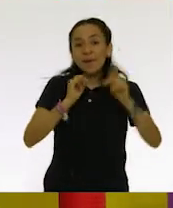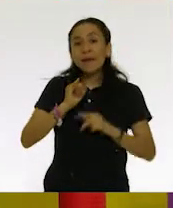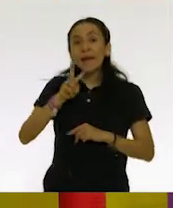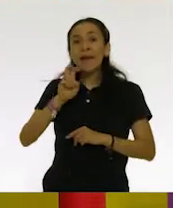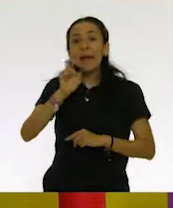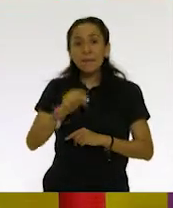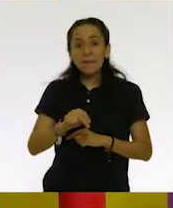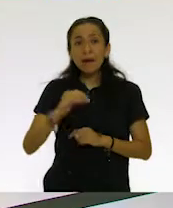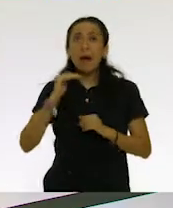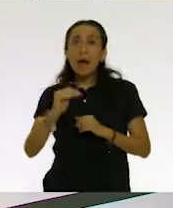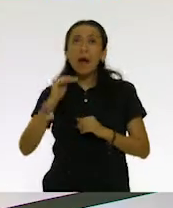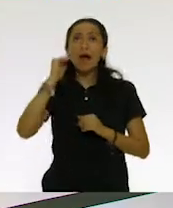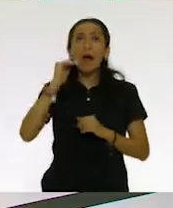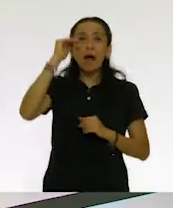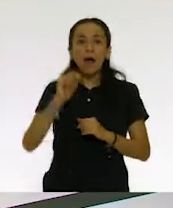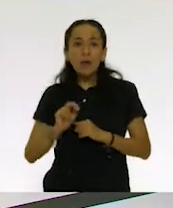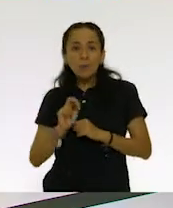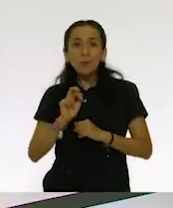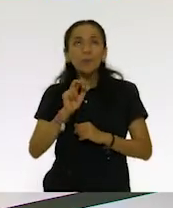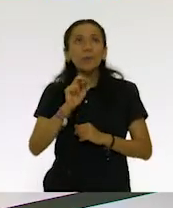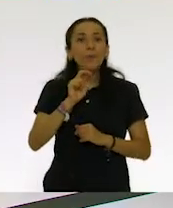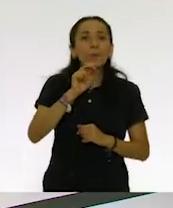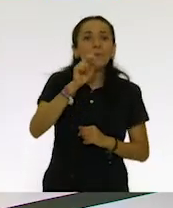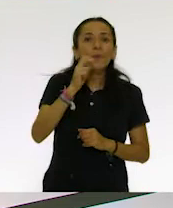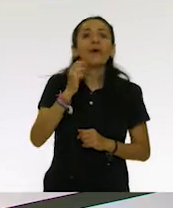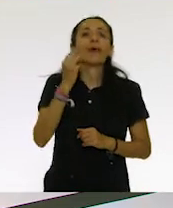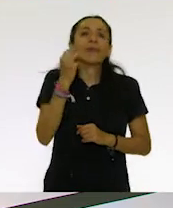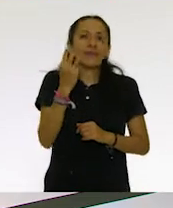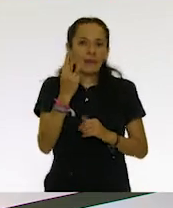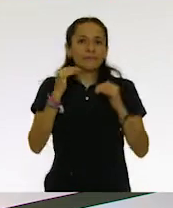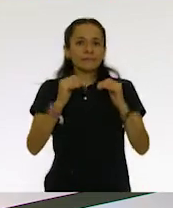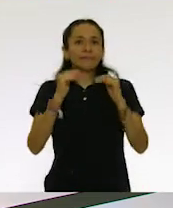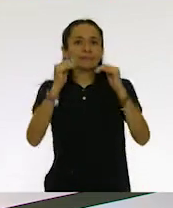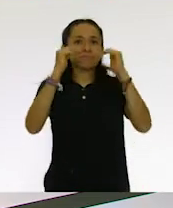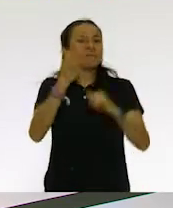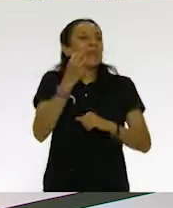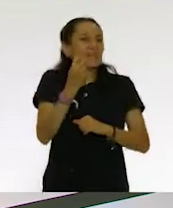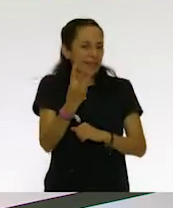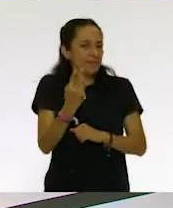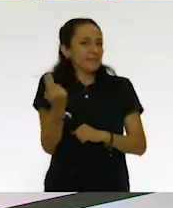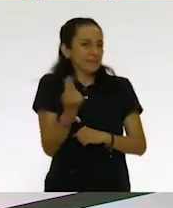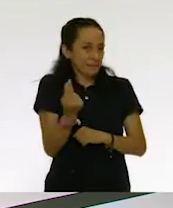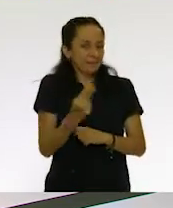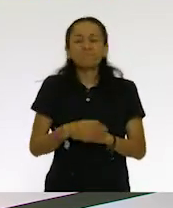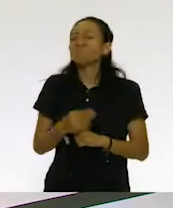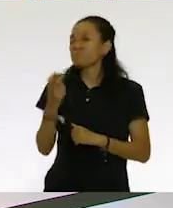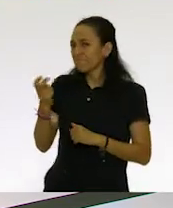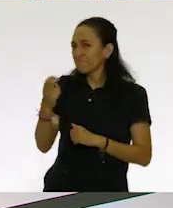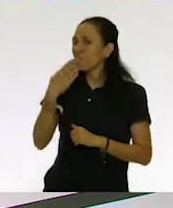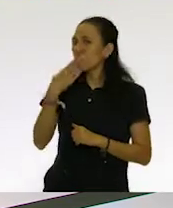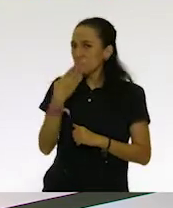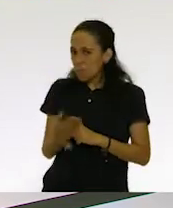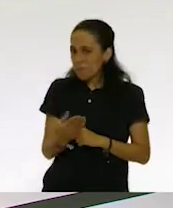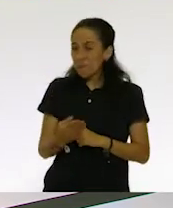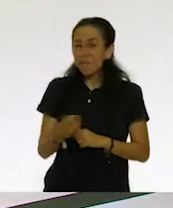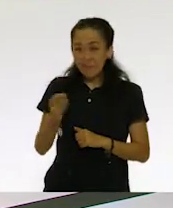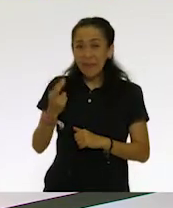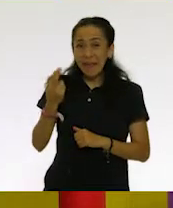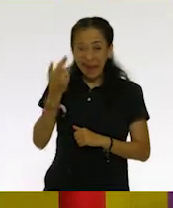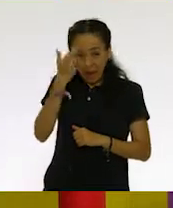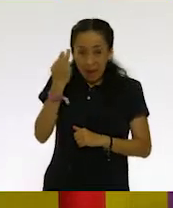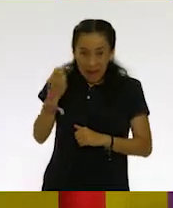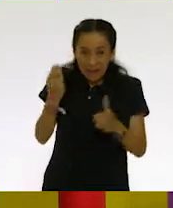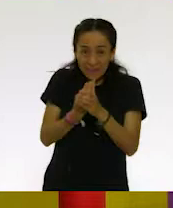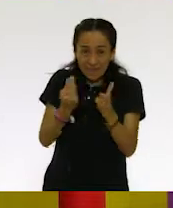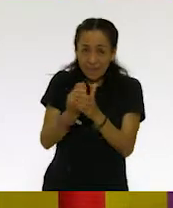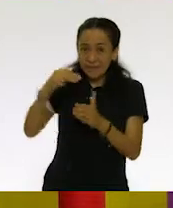pisos. Muy bien, Eric. Ahora vamos a ver mi fragmento favorito de esa clase con Moni Zohar.